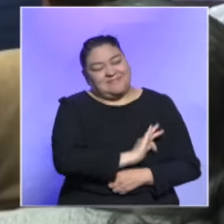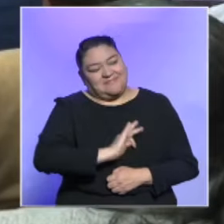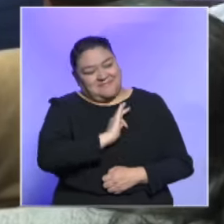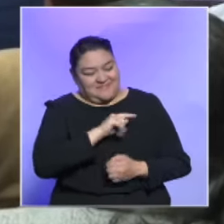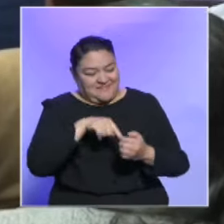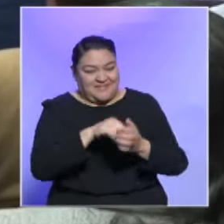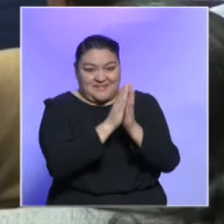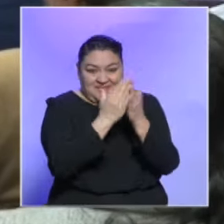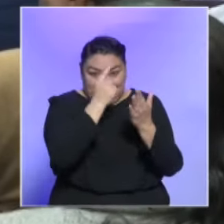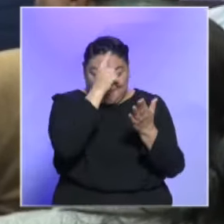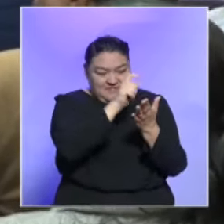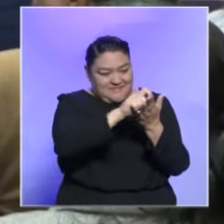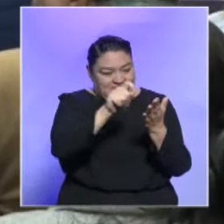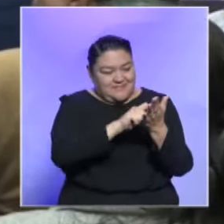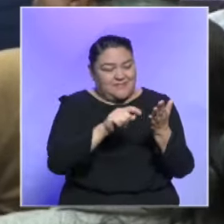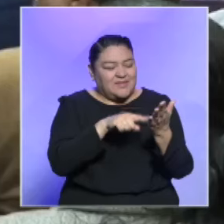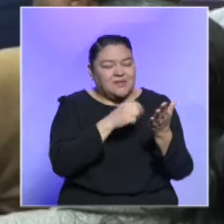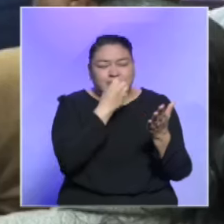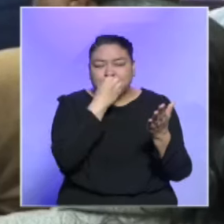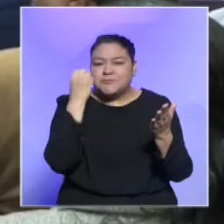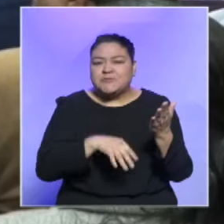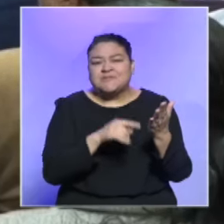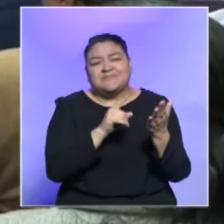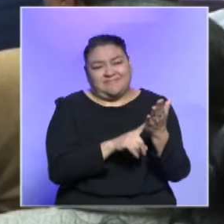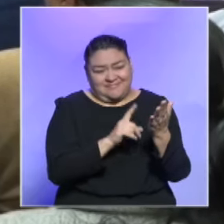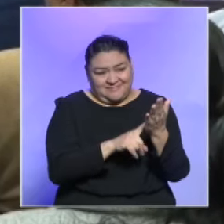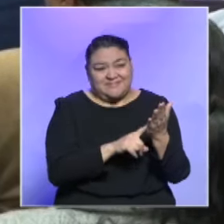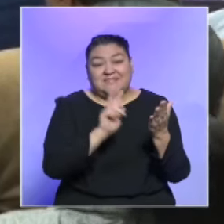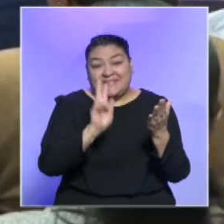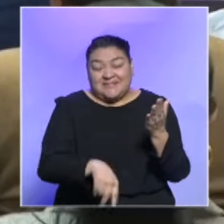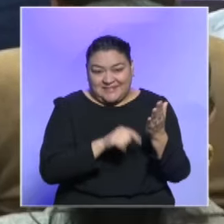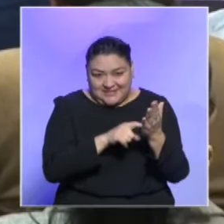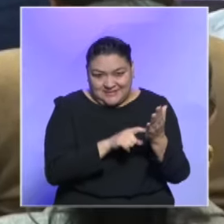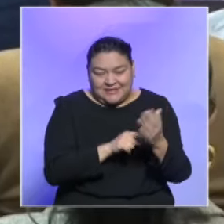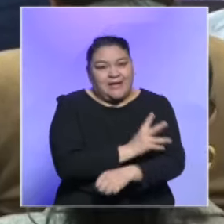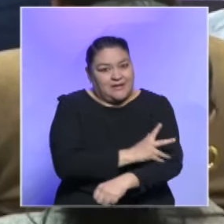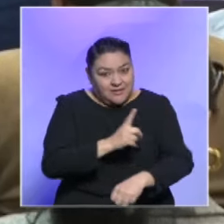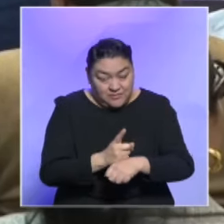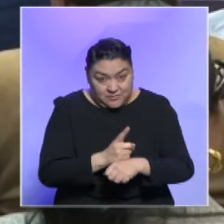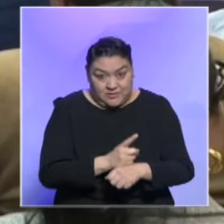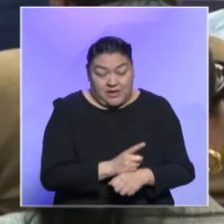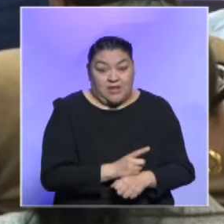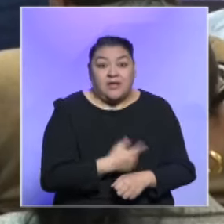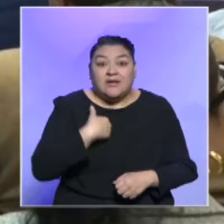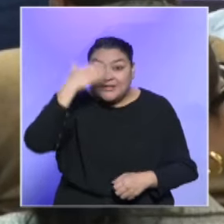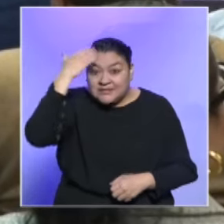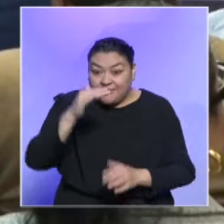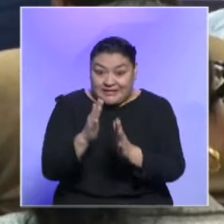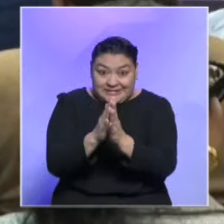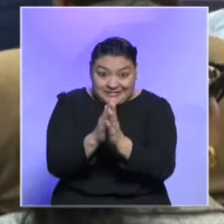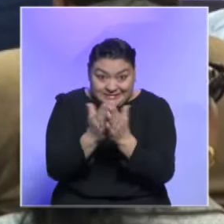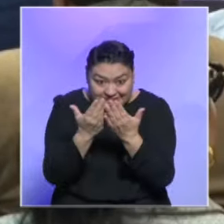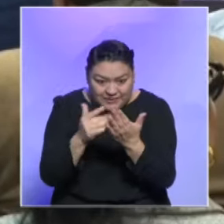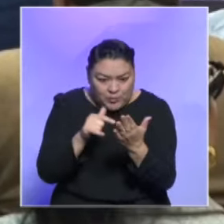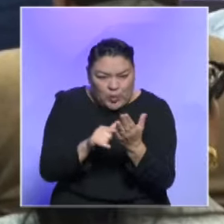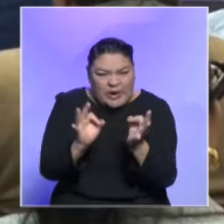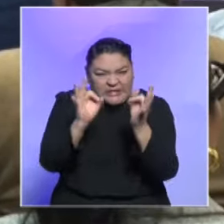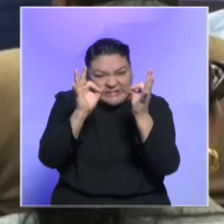libro espectacular. Y digo así, es muy difícil encontrar un libro con la